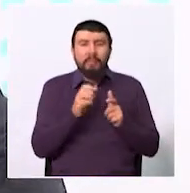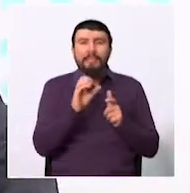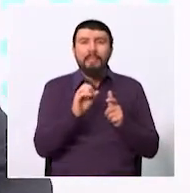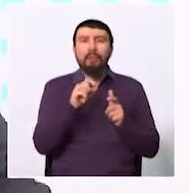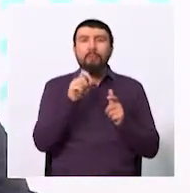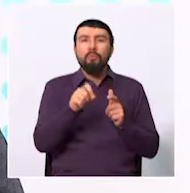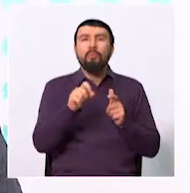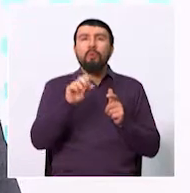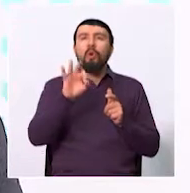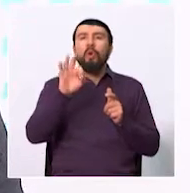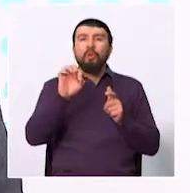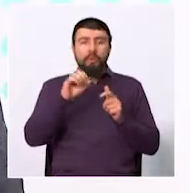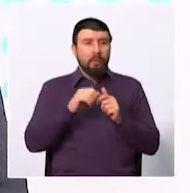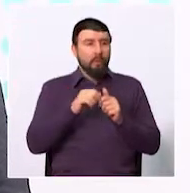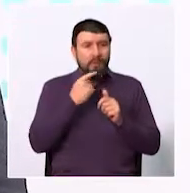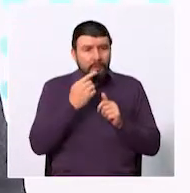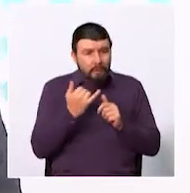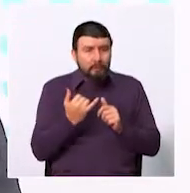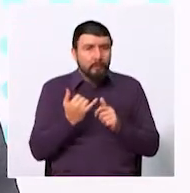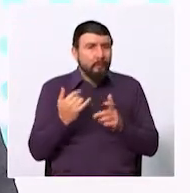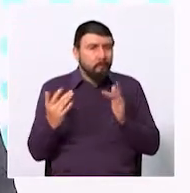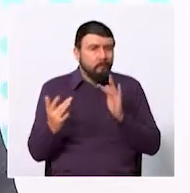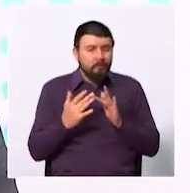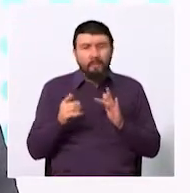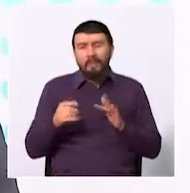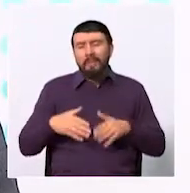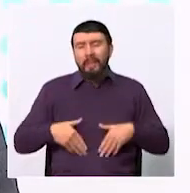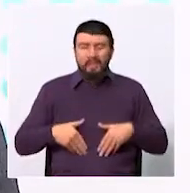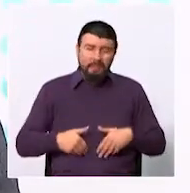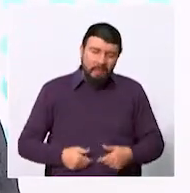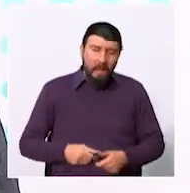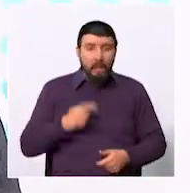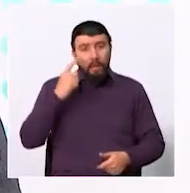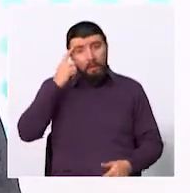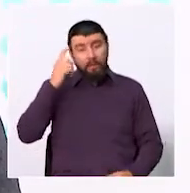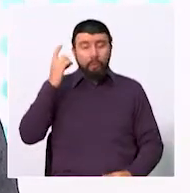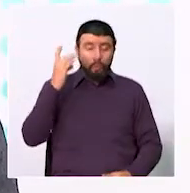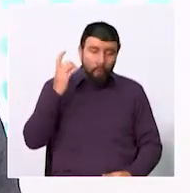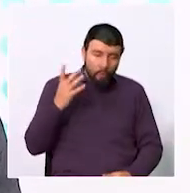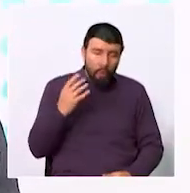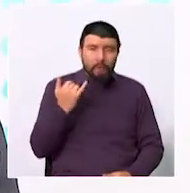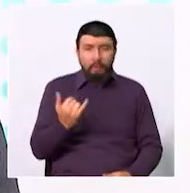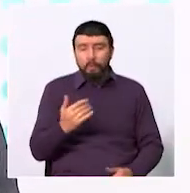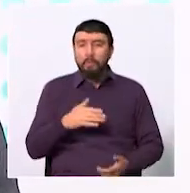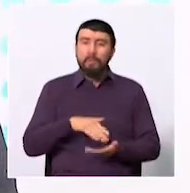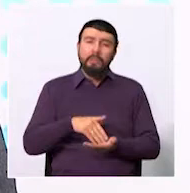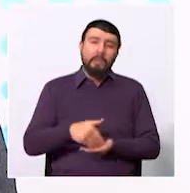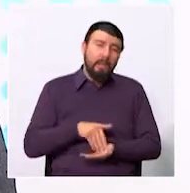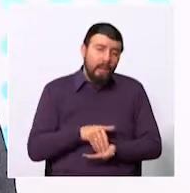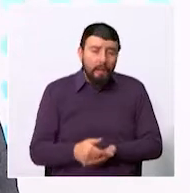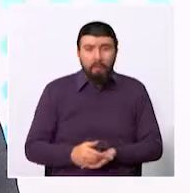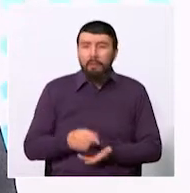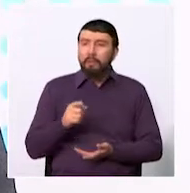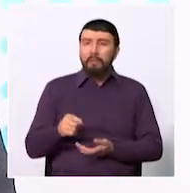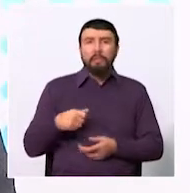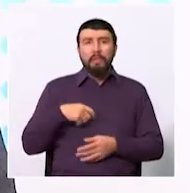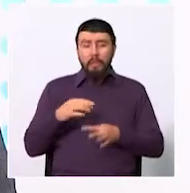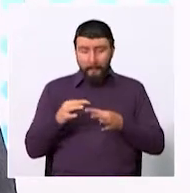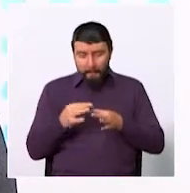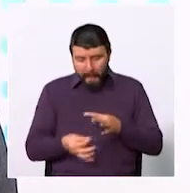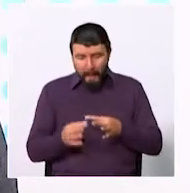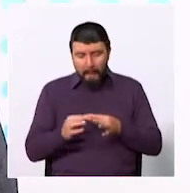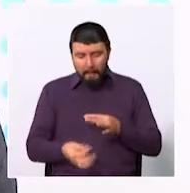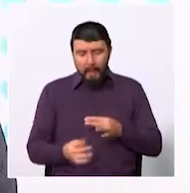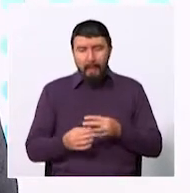momento y tiene alguna relación de estar cansada dolor de cabeza débil debilidad de uñas me